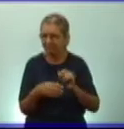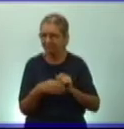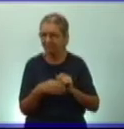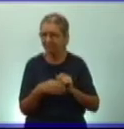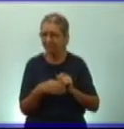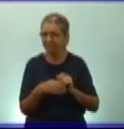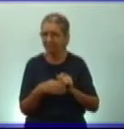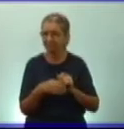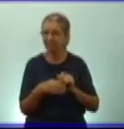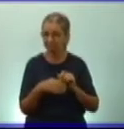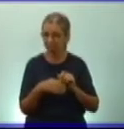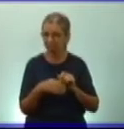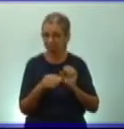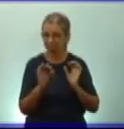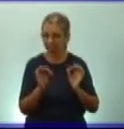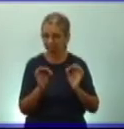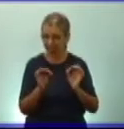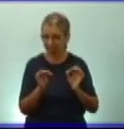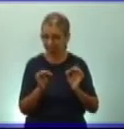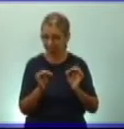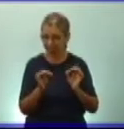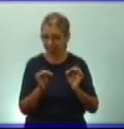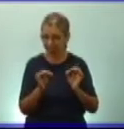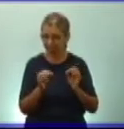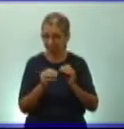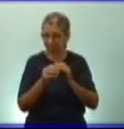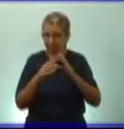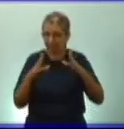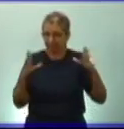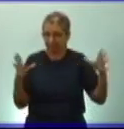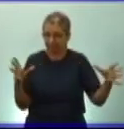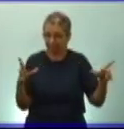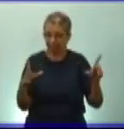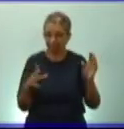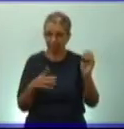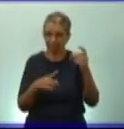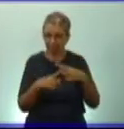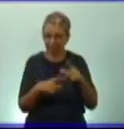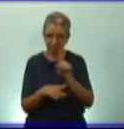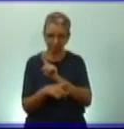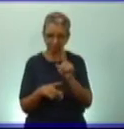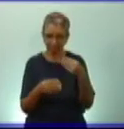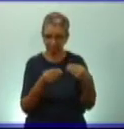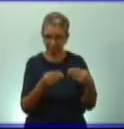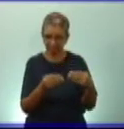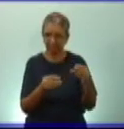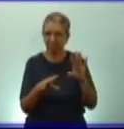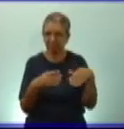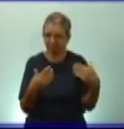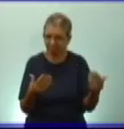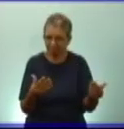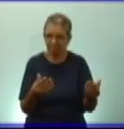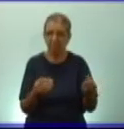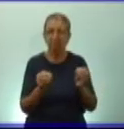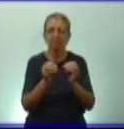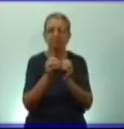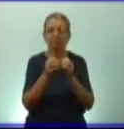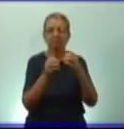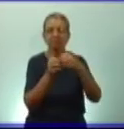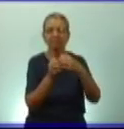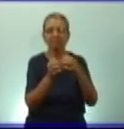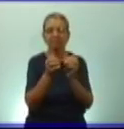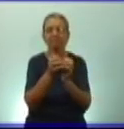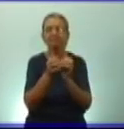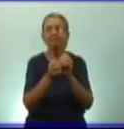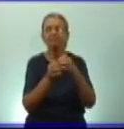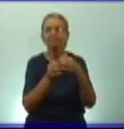metálico? Y es lo mismo que ocurre con la mayoría de los óxidos no metálicos. Están formados por